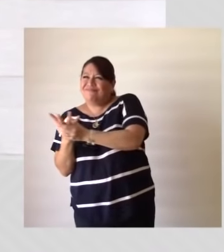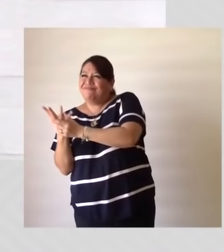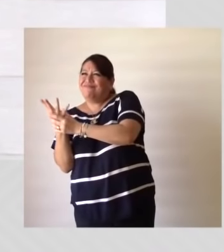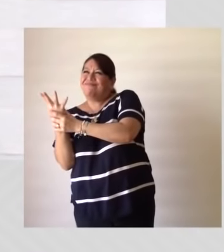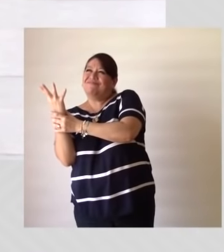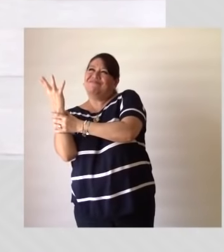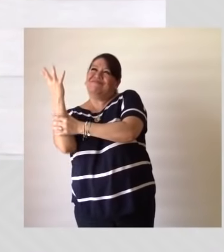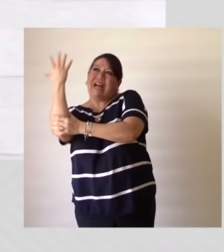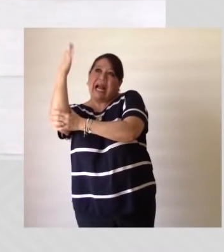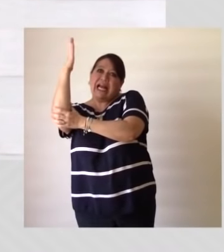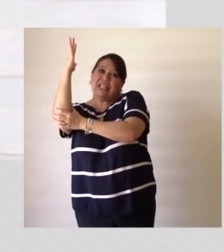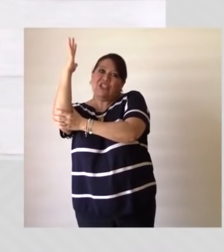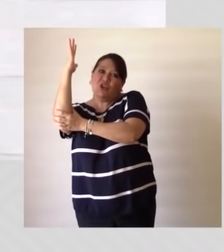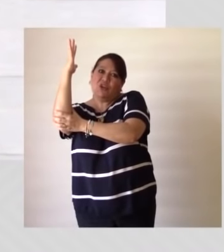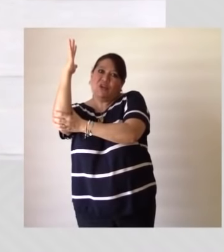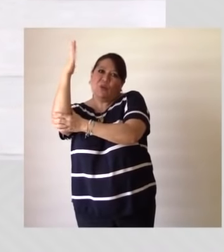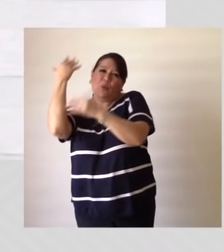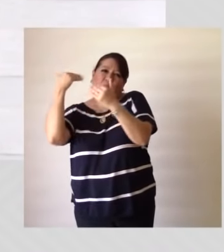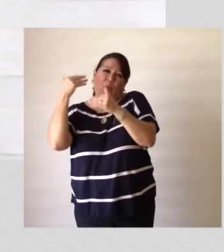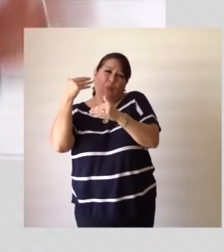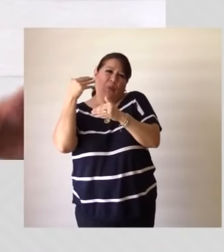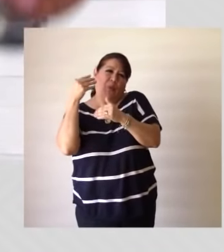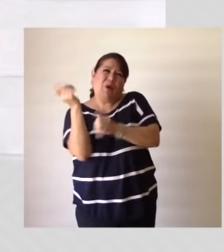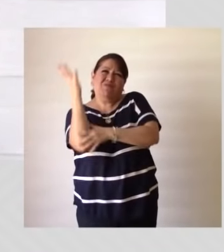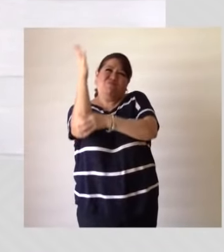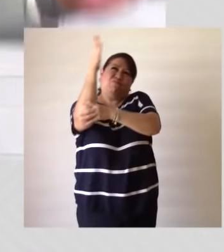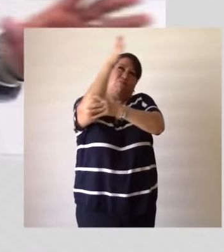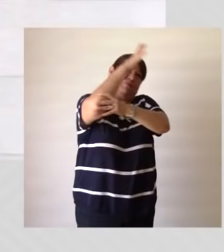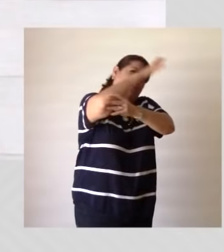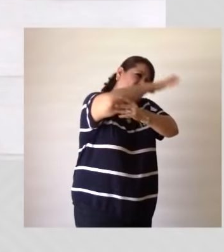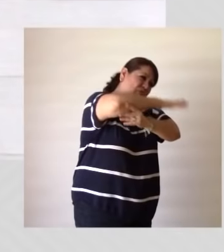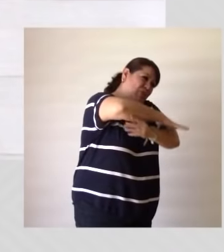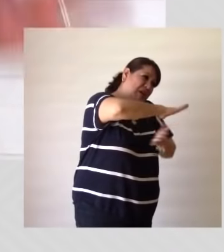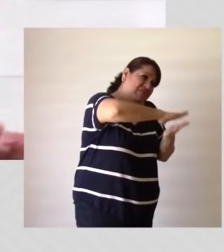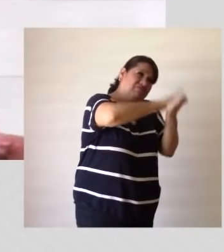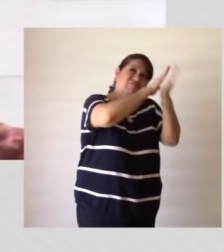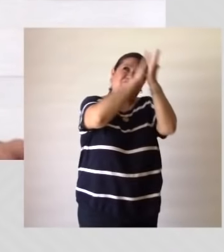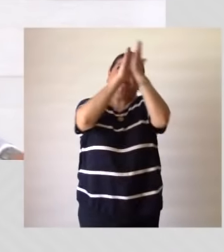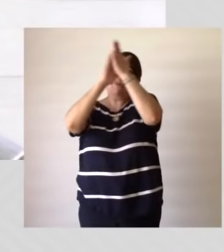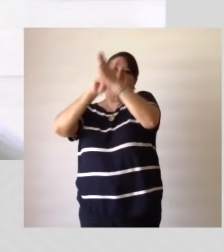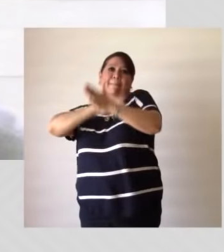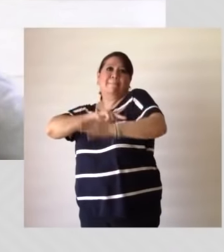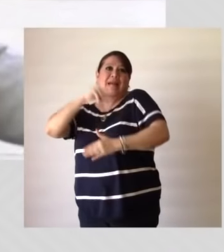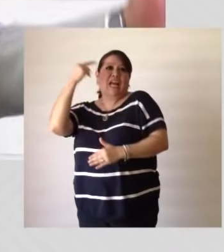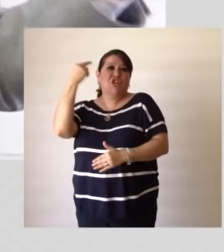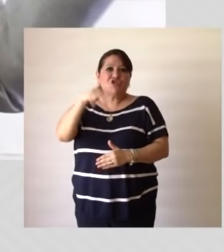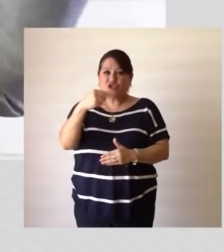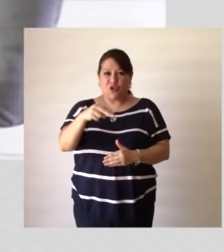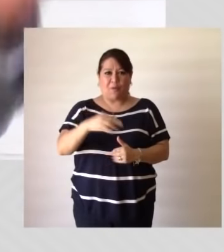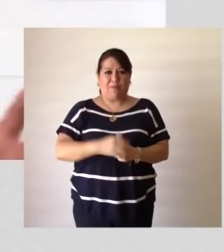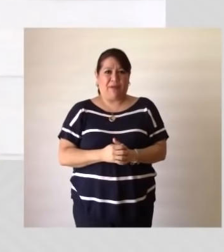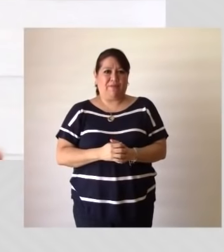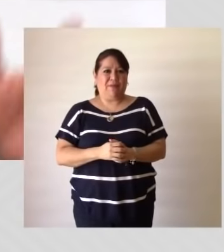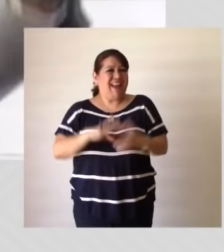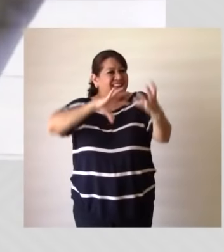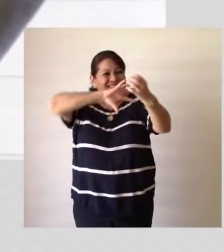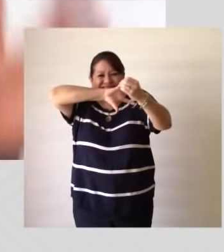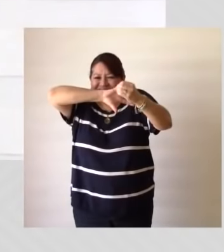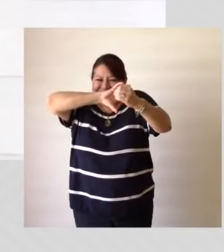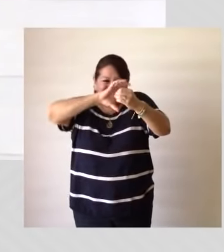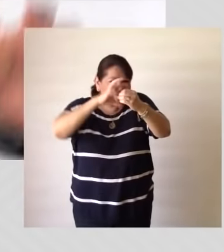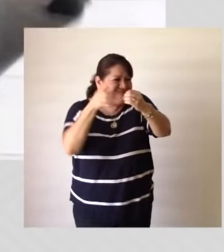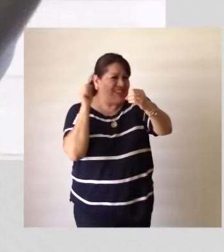ofrecen 100 son mi nombre no falta una persona en todo el mundo que me dé honra